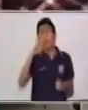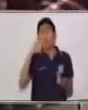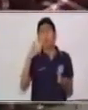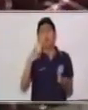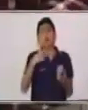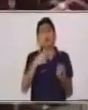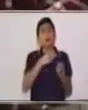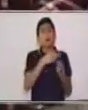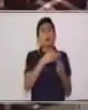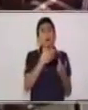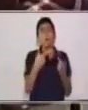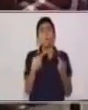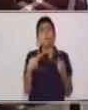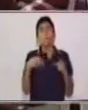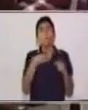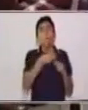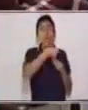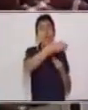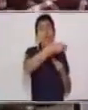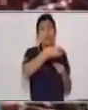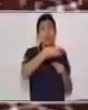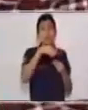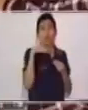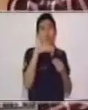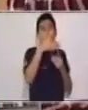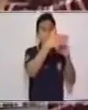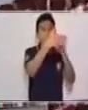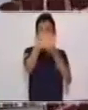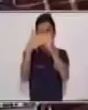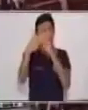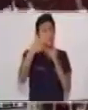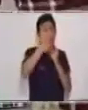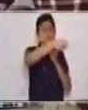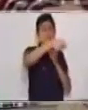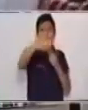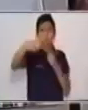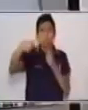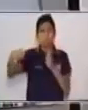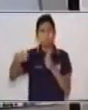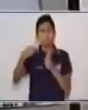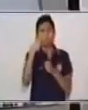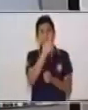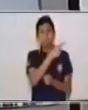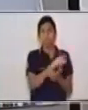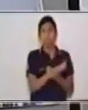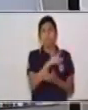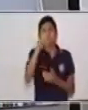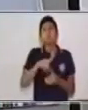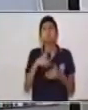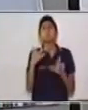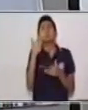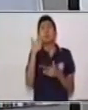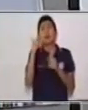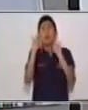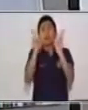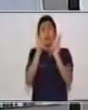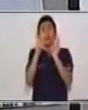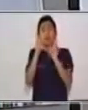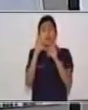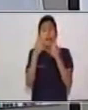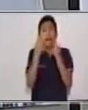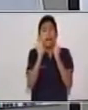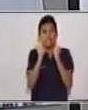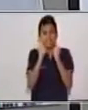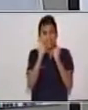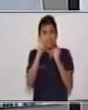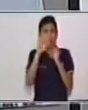porque es en este caso el verbo. Muy bien, ahora vamos a proceder a realizar